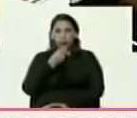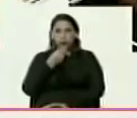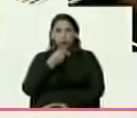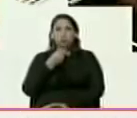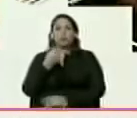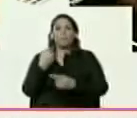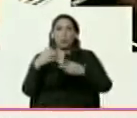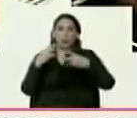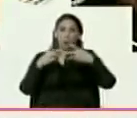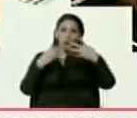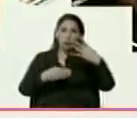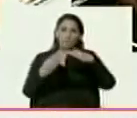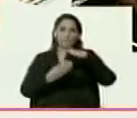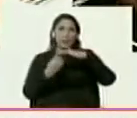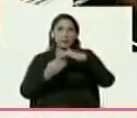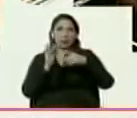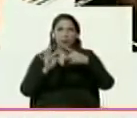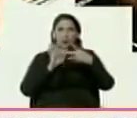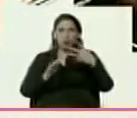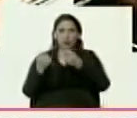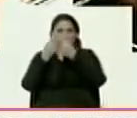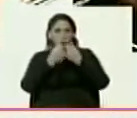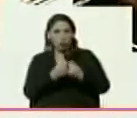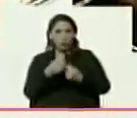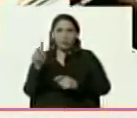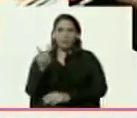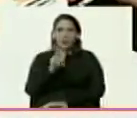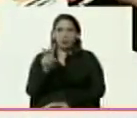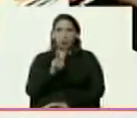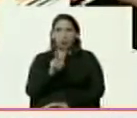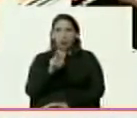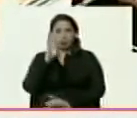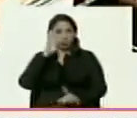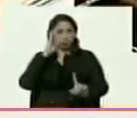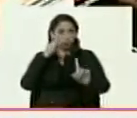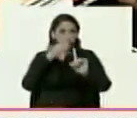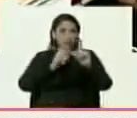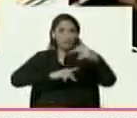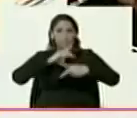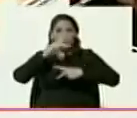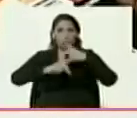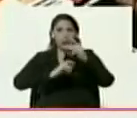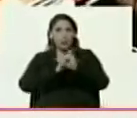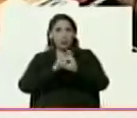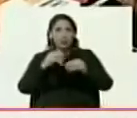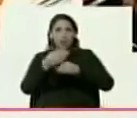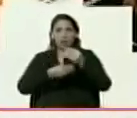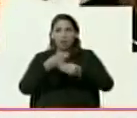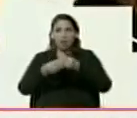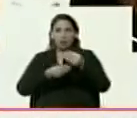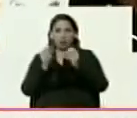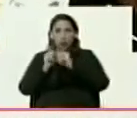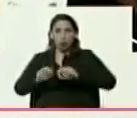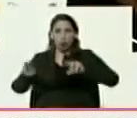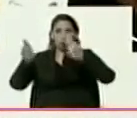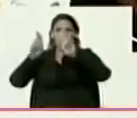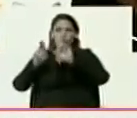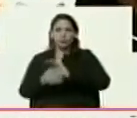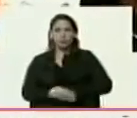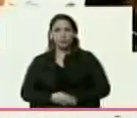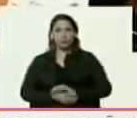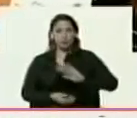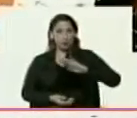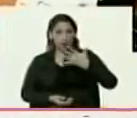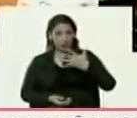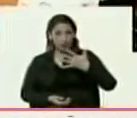para el funcionamiento de la economía venezolana en el marco del programa ya elaborado por Naciones Unidas. En